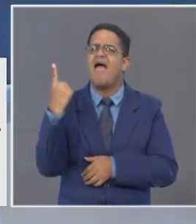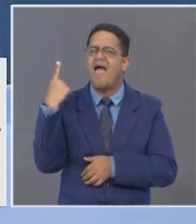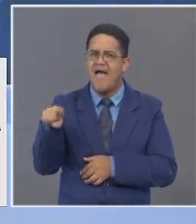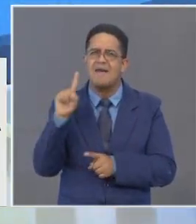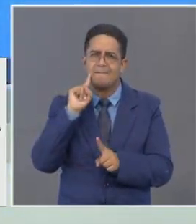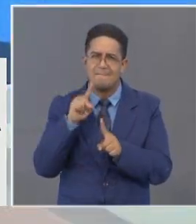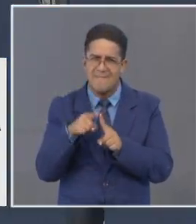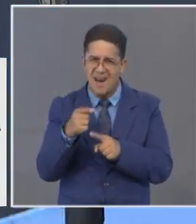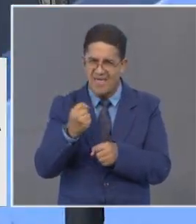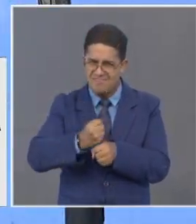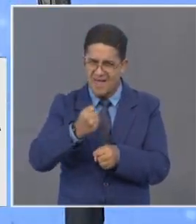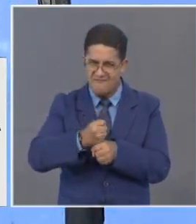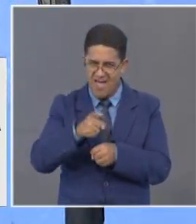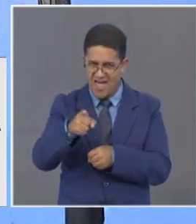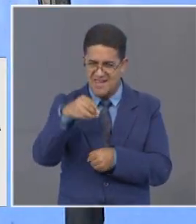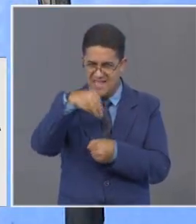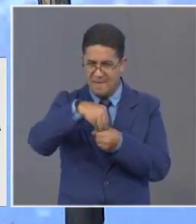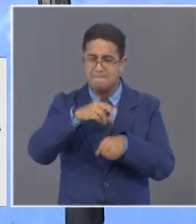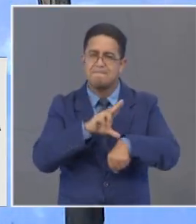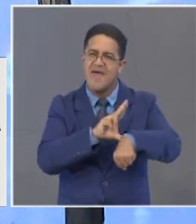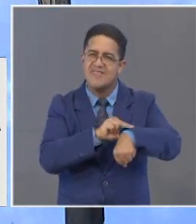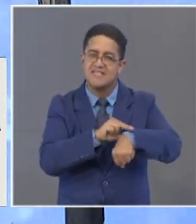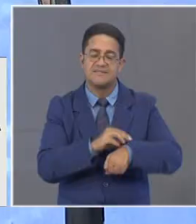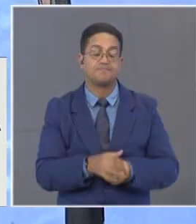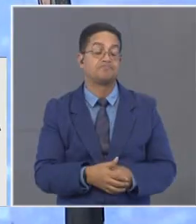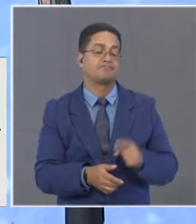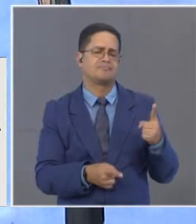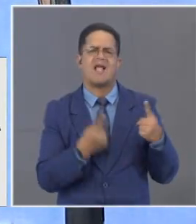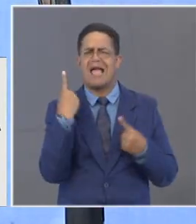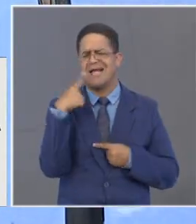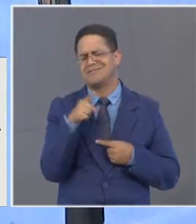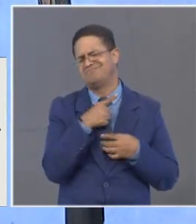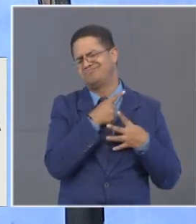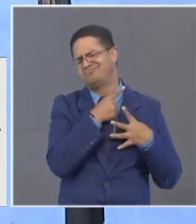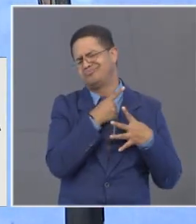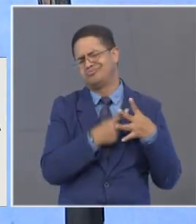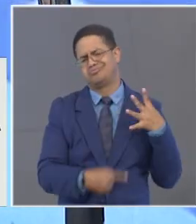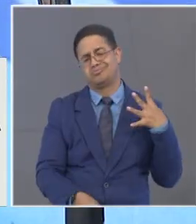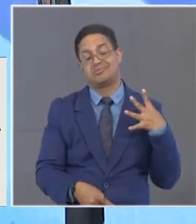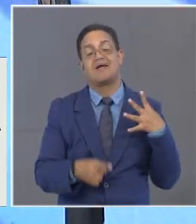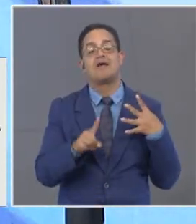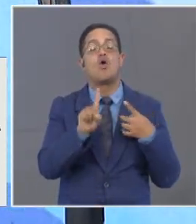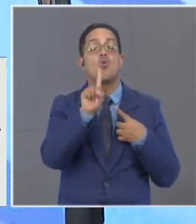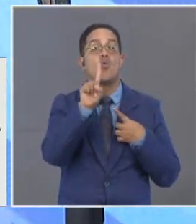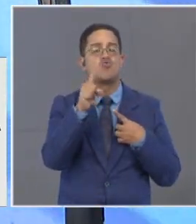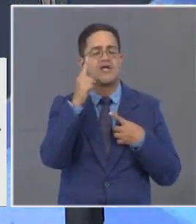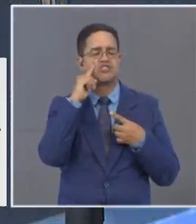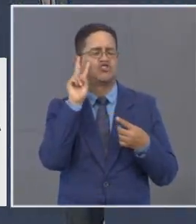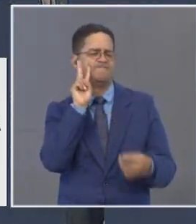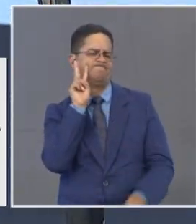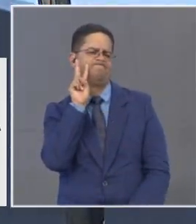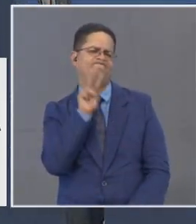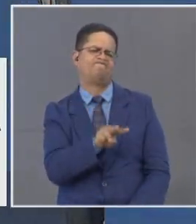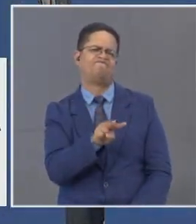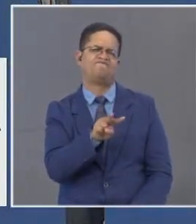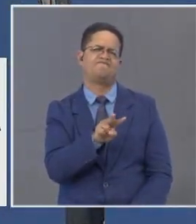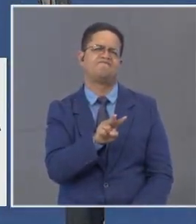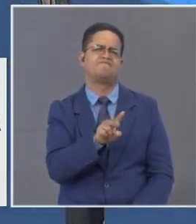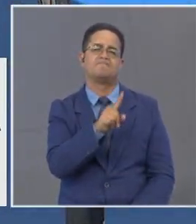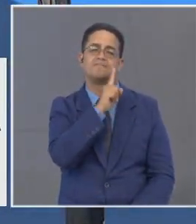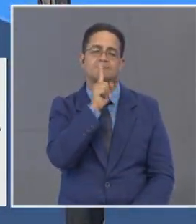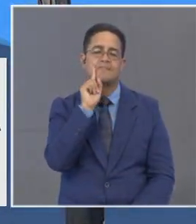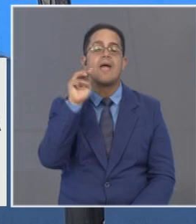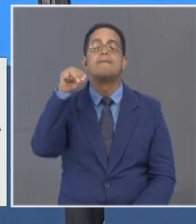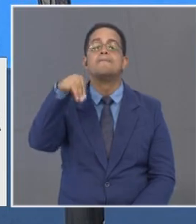cardiología? Sí, hay una de las aplicaciones, hay muchísimas, Daniela, pero hay una que me llamó la atención que es